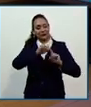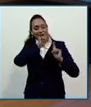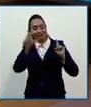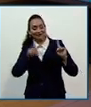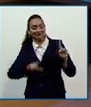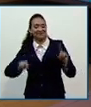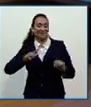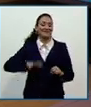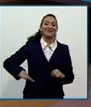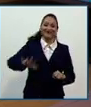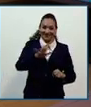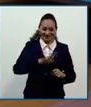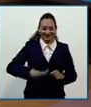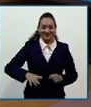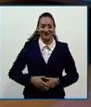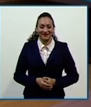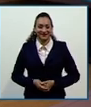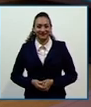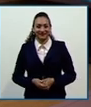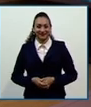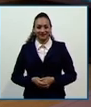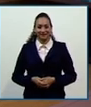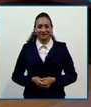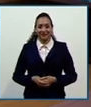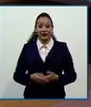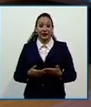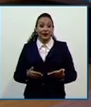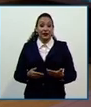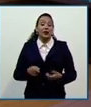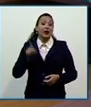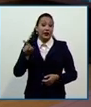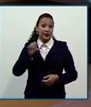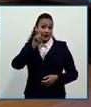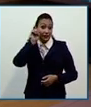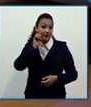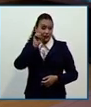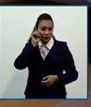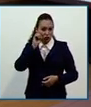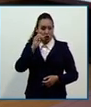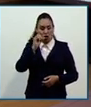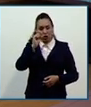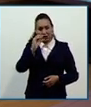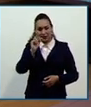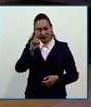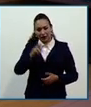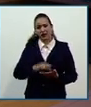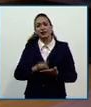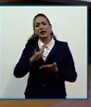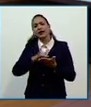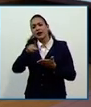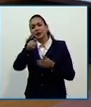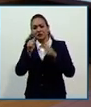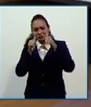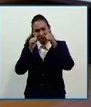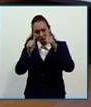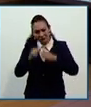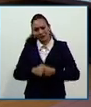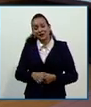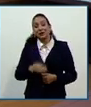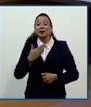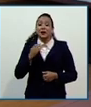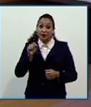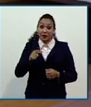a la más relevante de México y de todo el mundo. Soy Oscar González y a nombre de todo este equipo de trabajo les saludamos con mucho gusto.